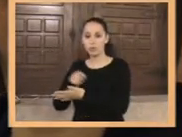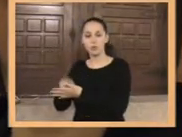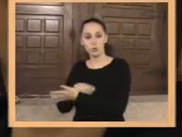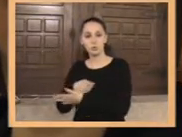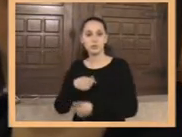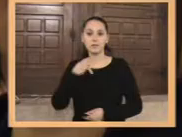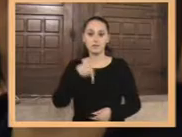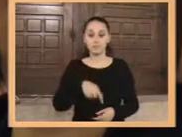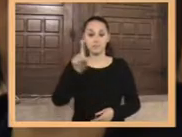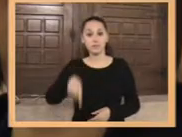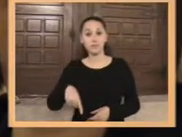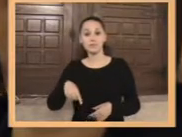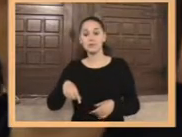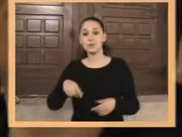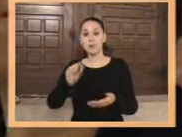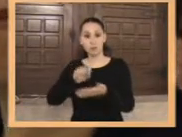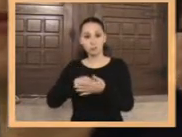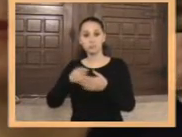el contrato.